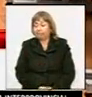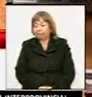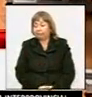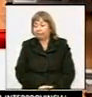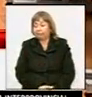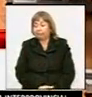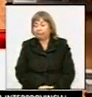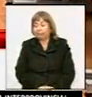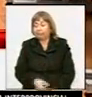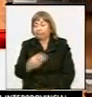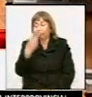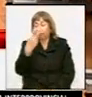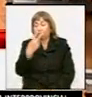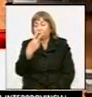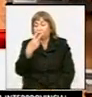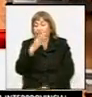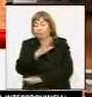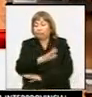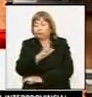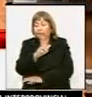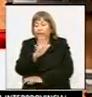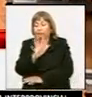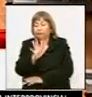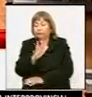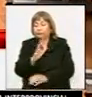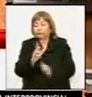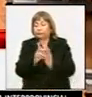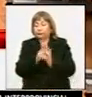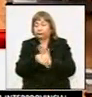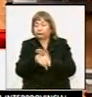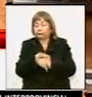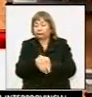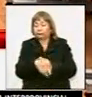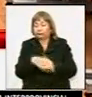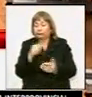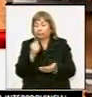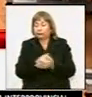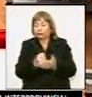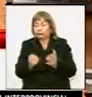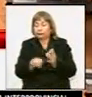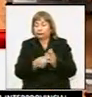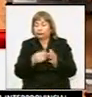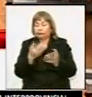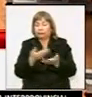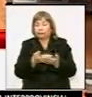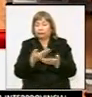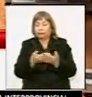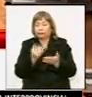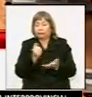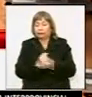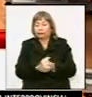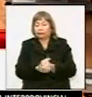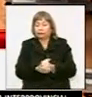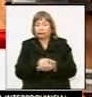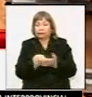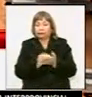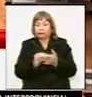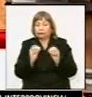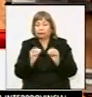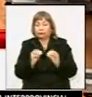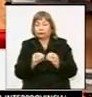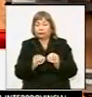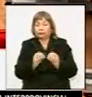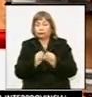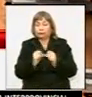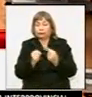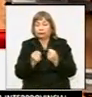Las horas 2:35 de la tarde, se levanta la sesión dejando constancia que la transcripción oficial de la